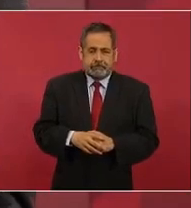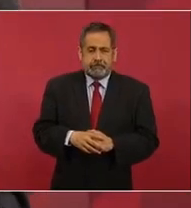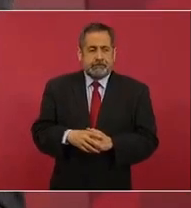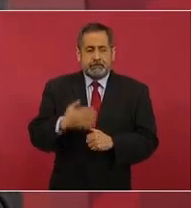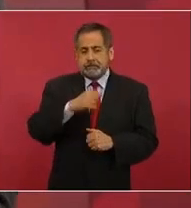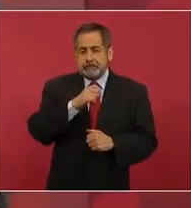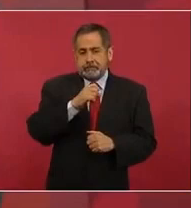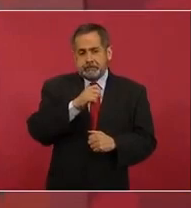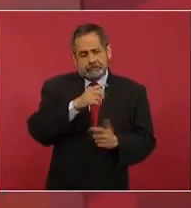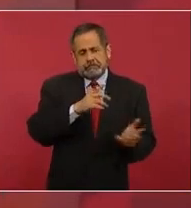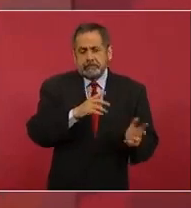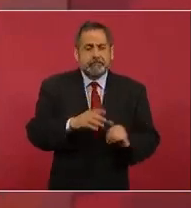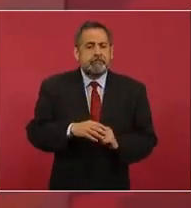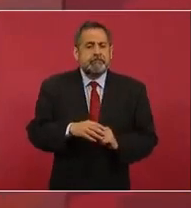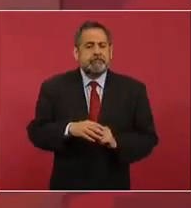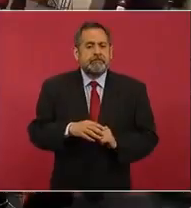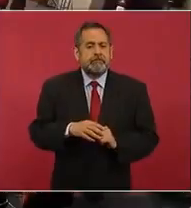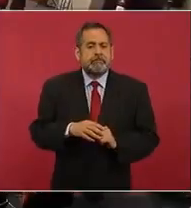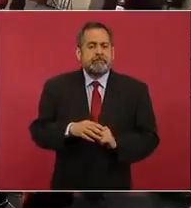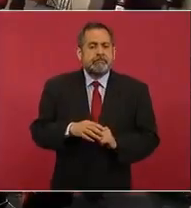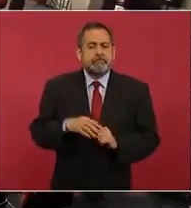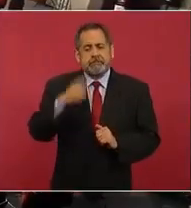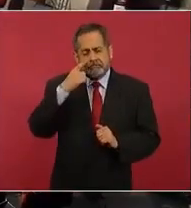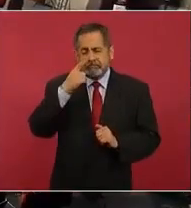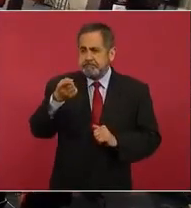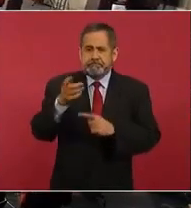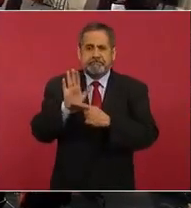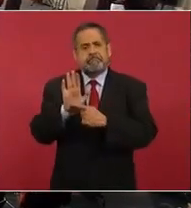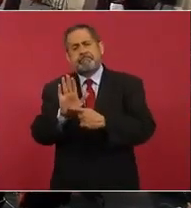y ha ayudado también a mostrar